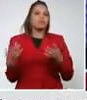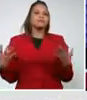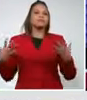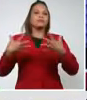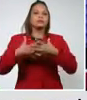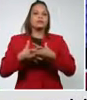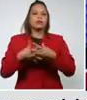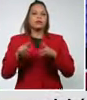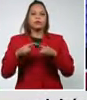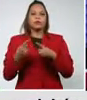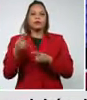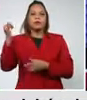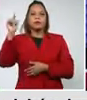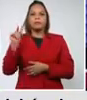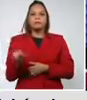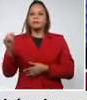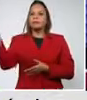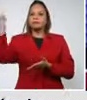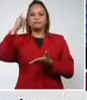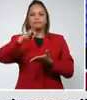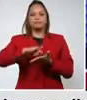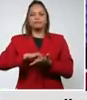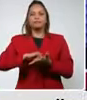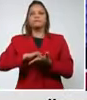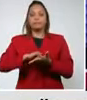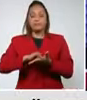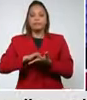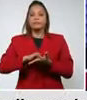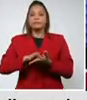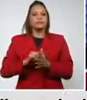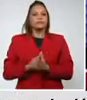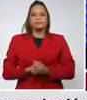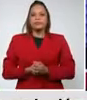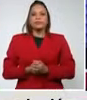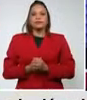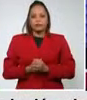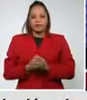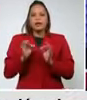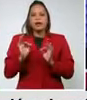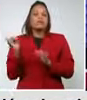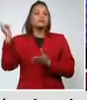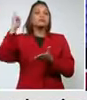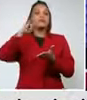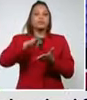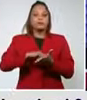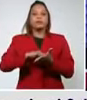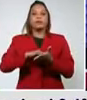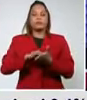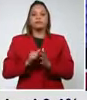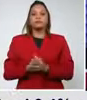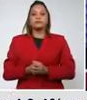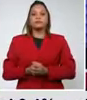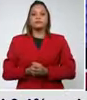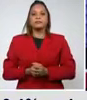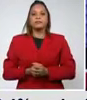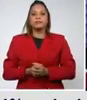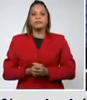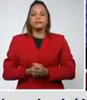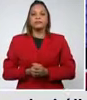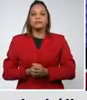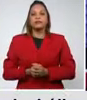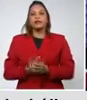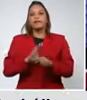con viajeros internacionales, con viajeros extranjeros que han arribado en periodo de incubación de la